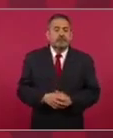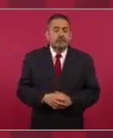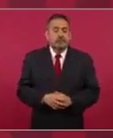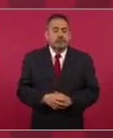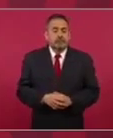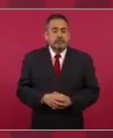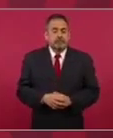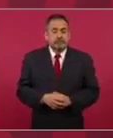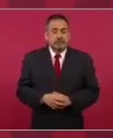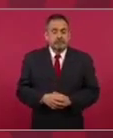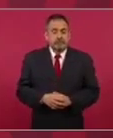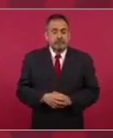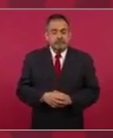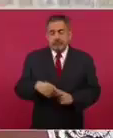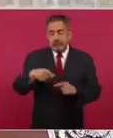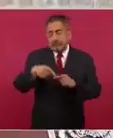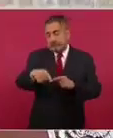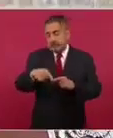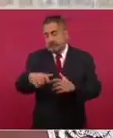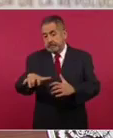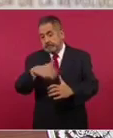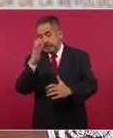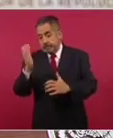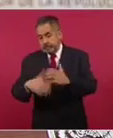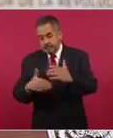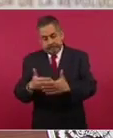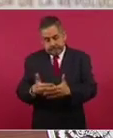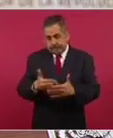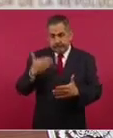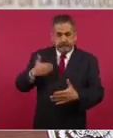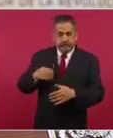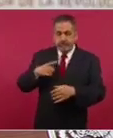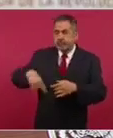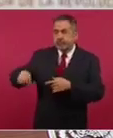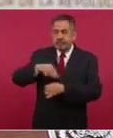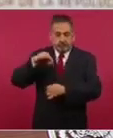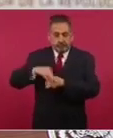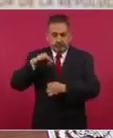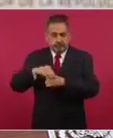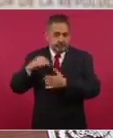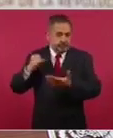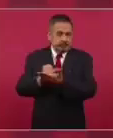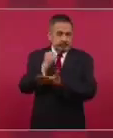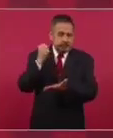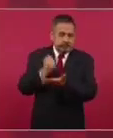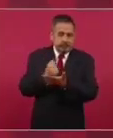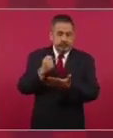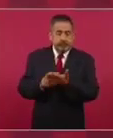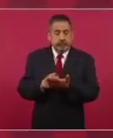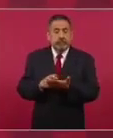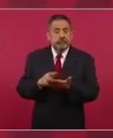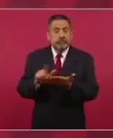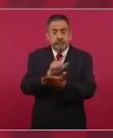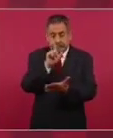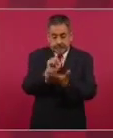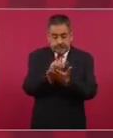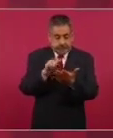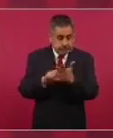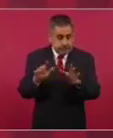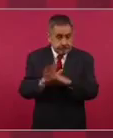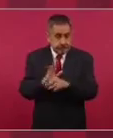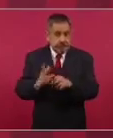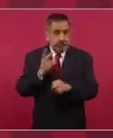antes de que termine el periodo se vote, y como es una reforma legal no